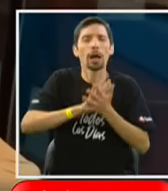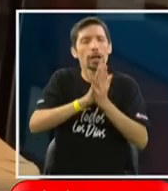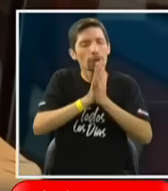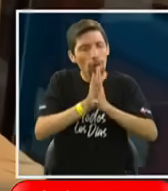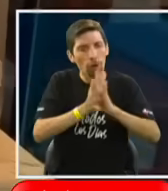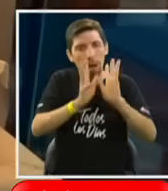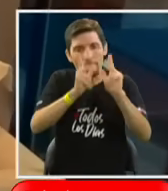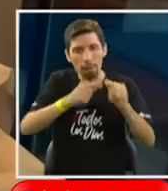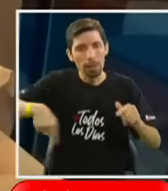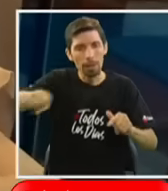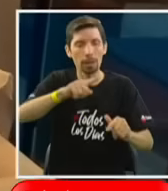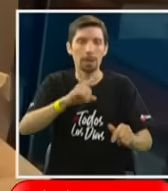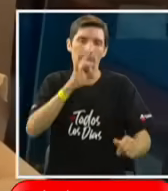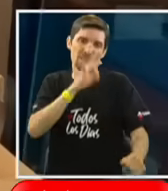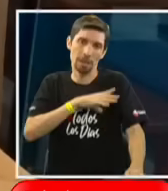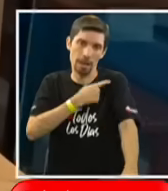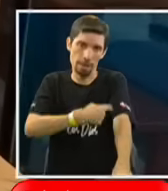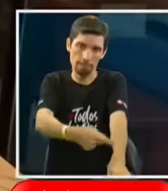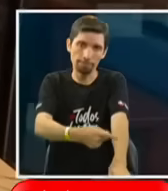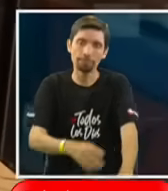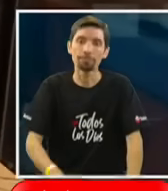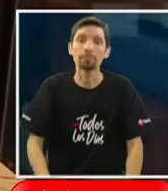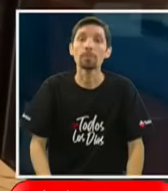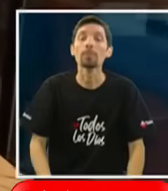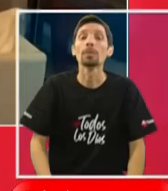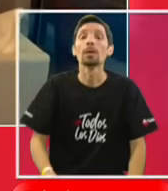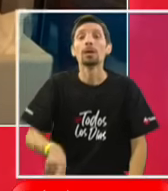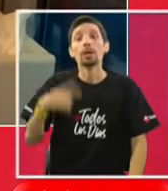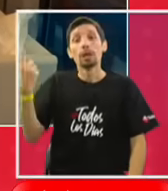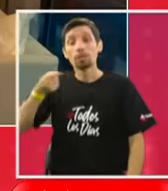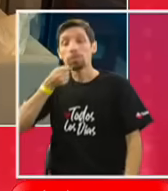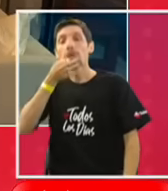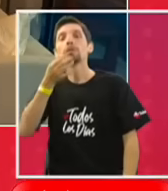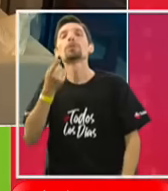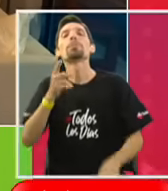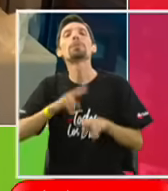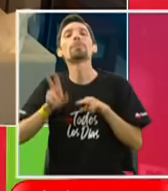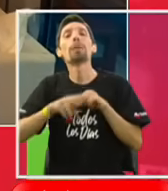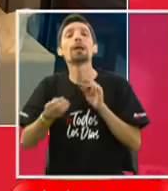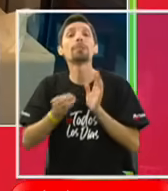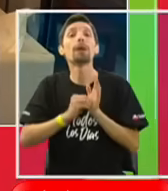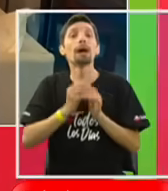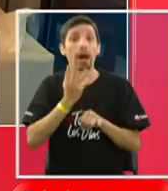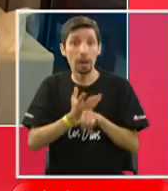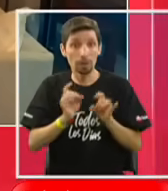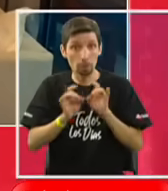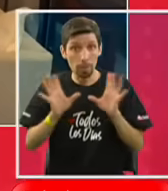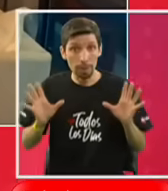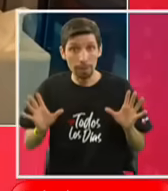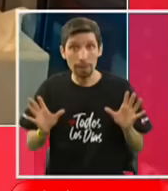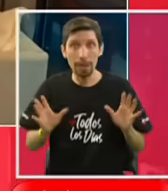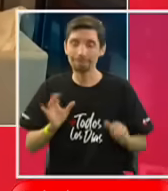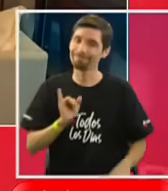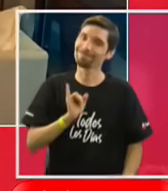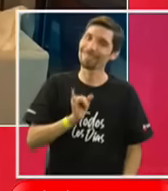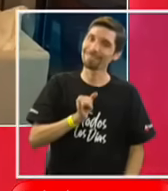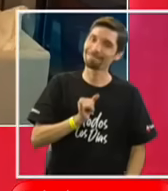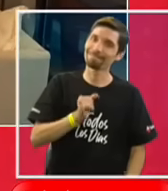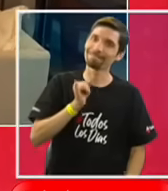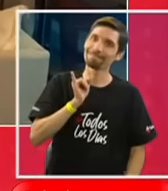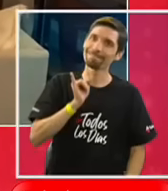chilena. Tremendo, Estefan. Oye, pero sabemos que preparaste algo más, ¿o no? ¿Hay una sorpresa?